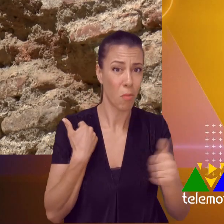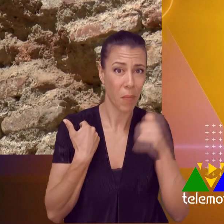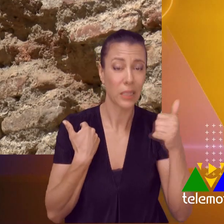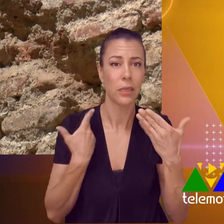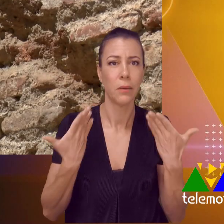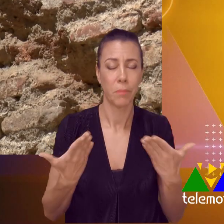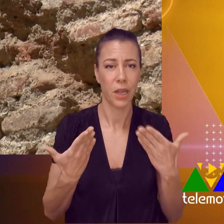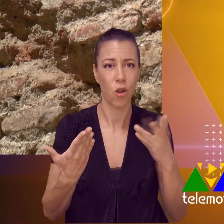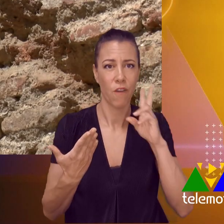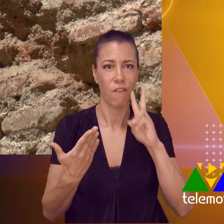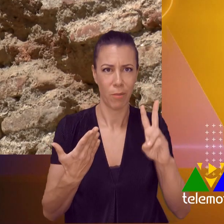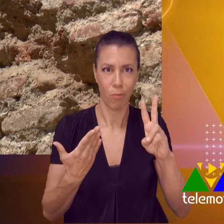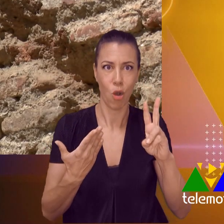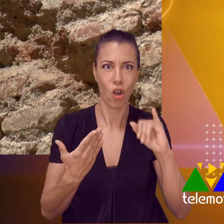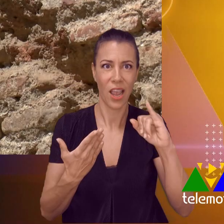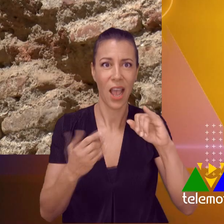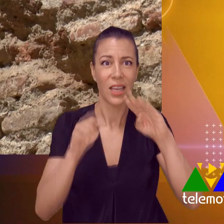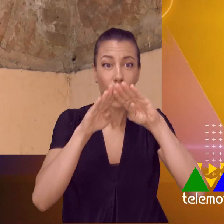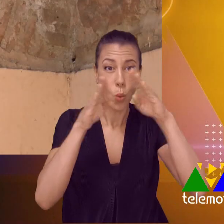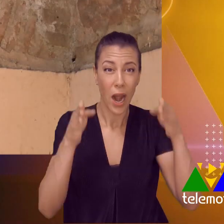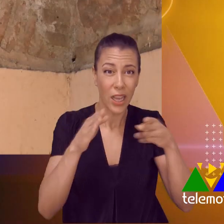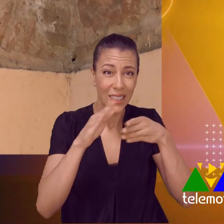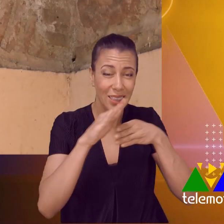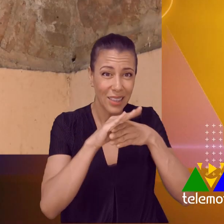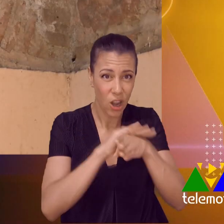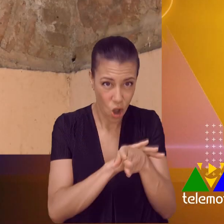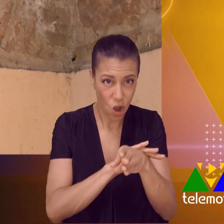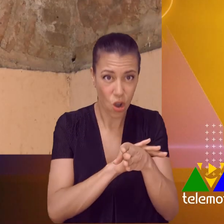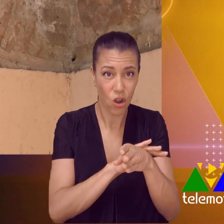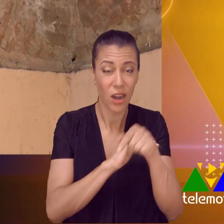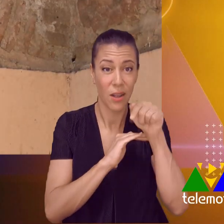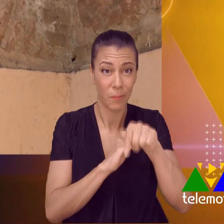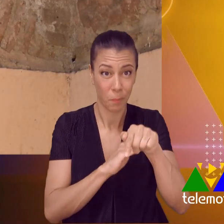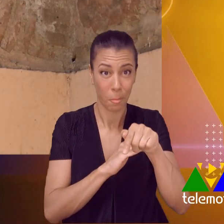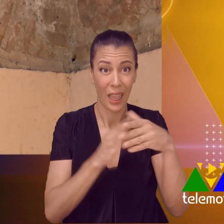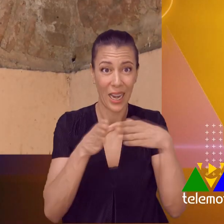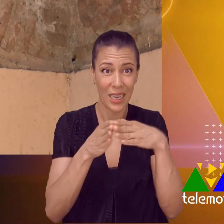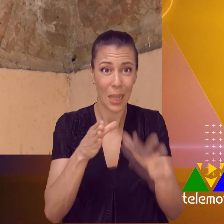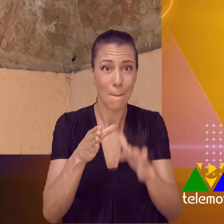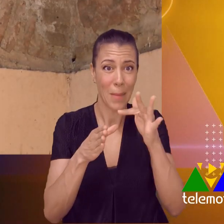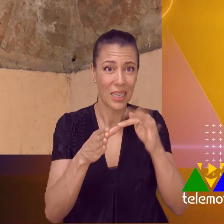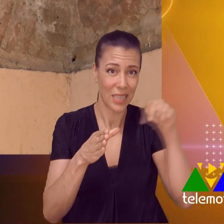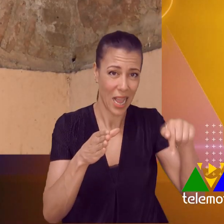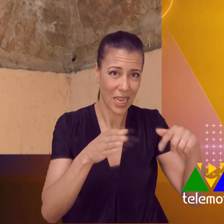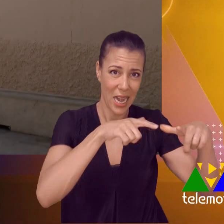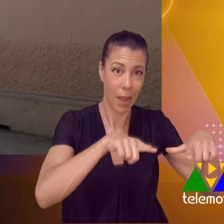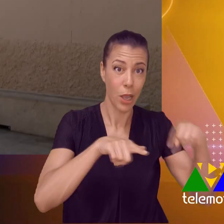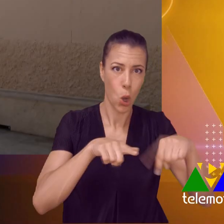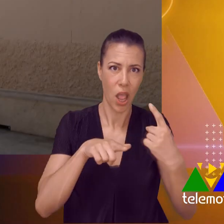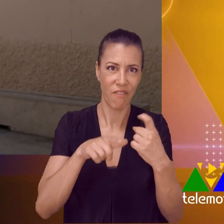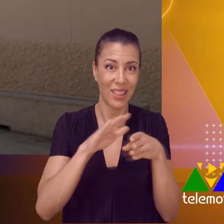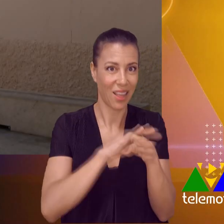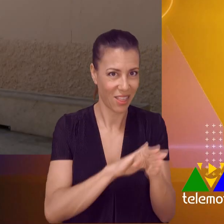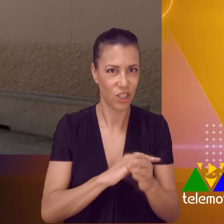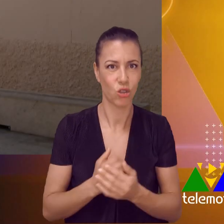que todavía se ve el arco de paso del interior de la iglesia a esta nave que hoy le falta.